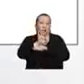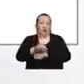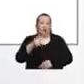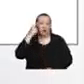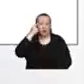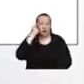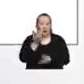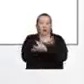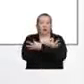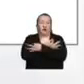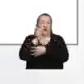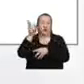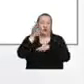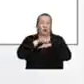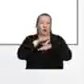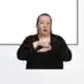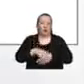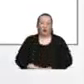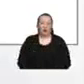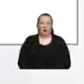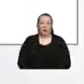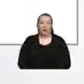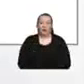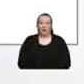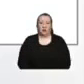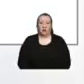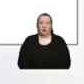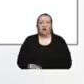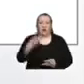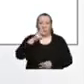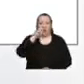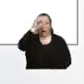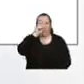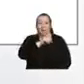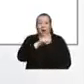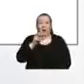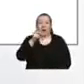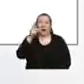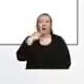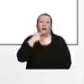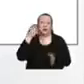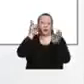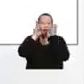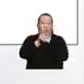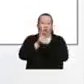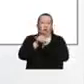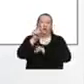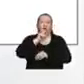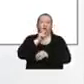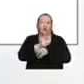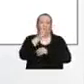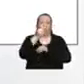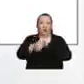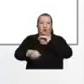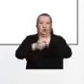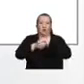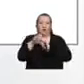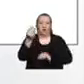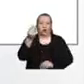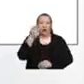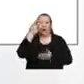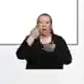manejar al preso periodista hasta el papá no quien como ha denunciado tan claramente la cualidad fiscal pero en